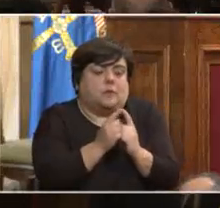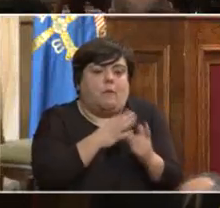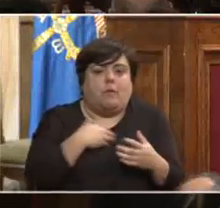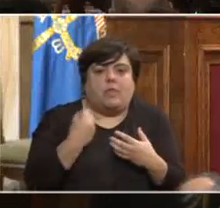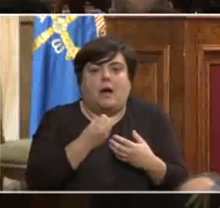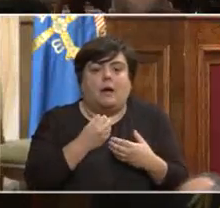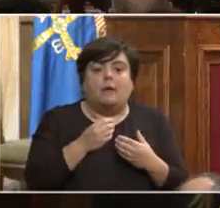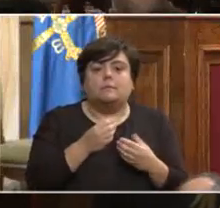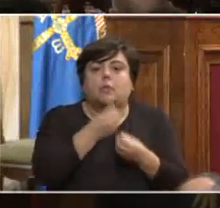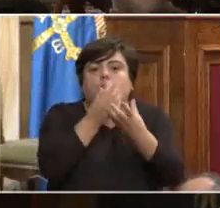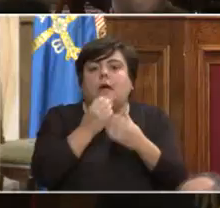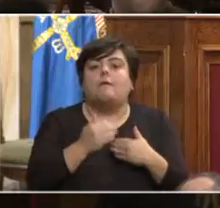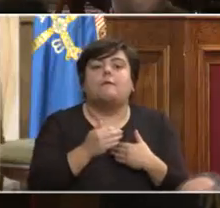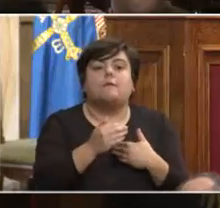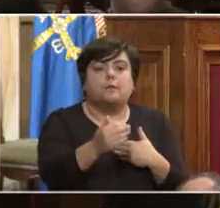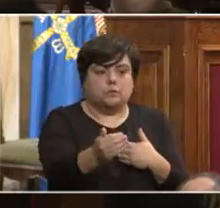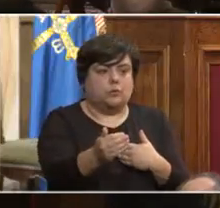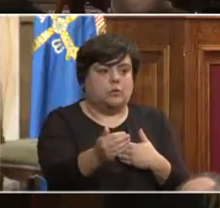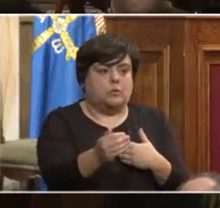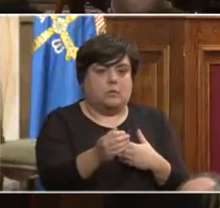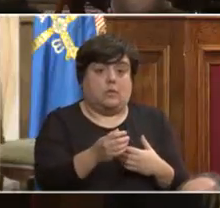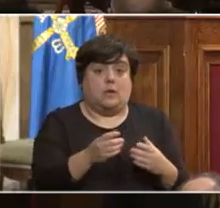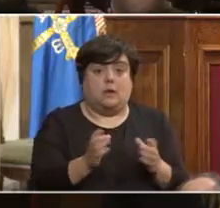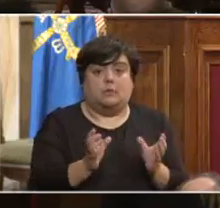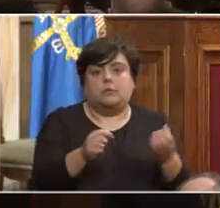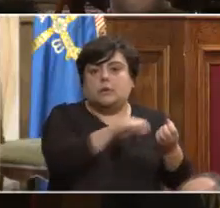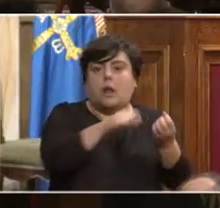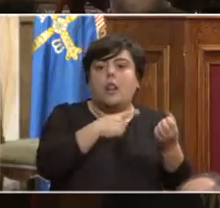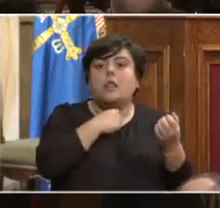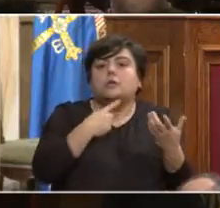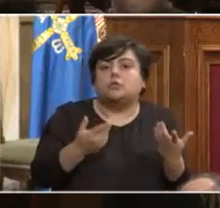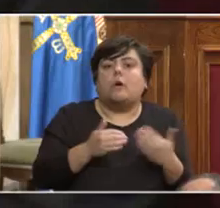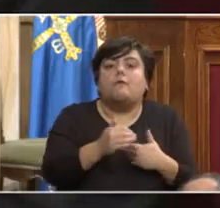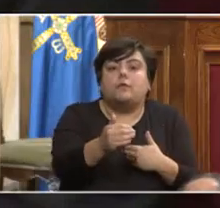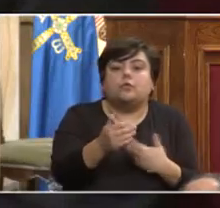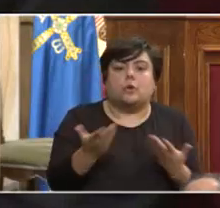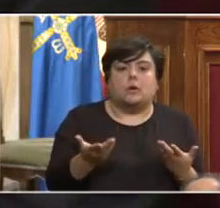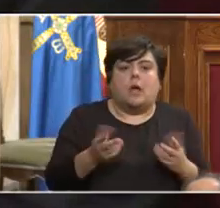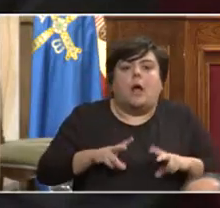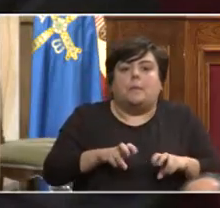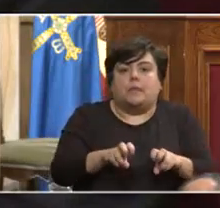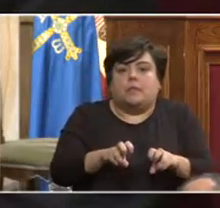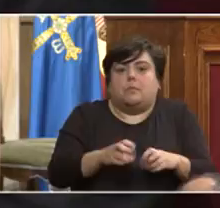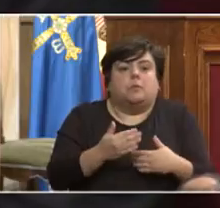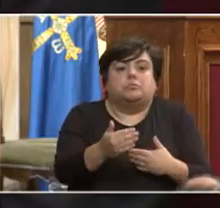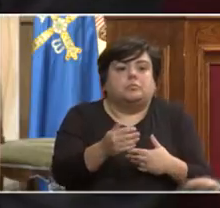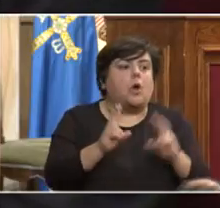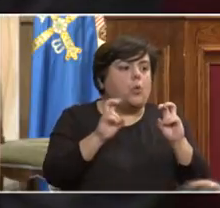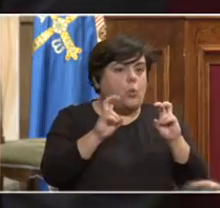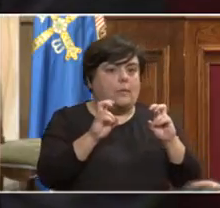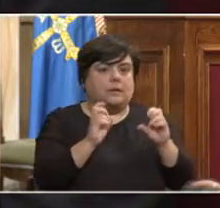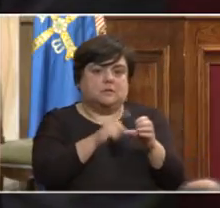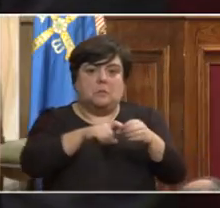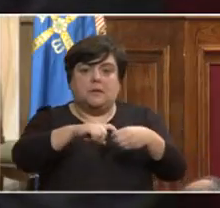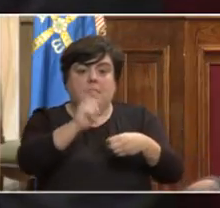del futuro, del futuro de la Lelutier. La Lelutier tiene, bueno, un largo futuro en principio por delante. Hay nuevas